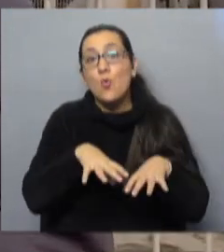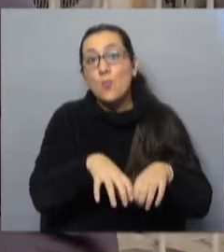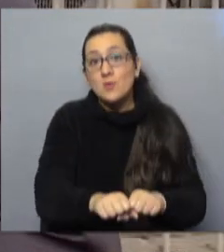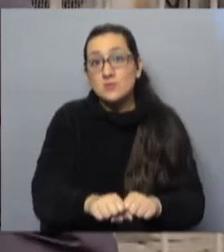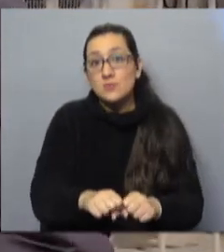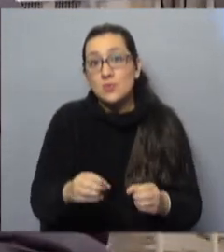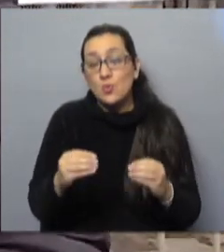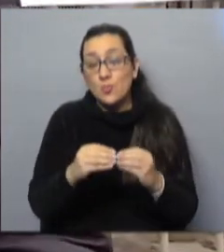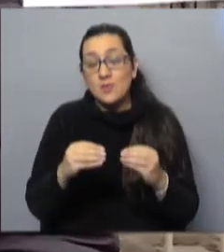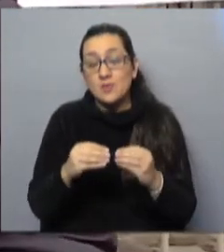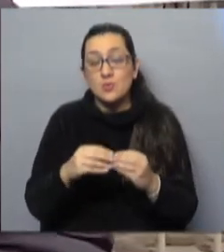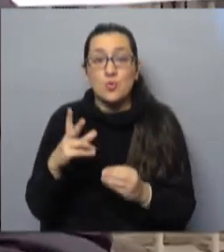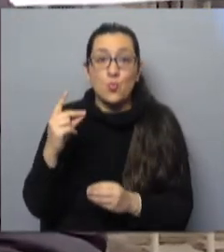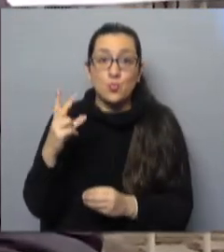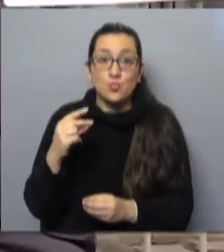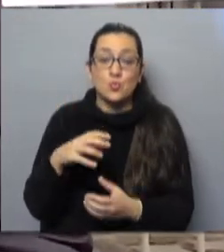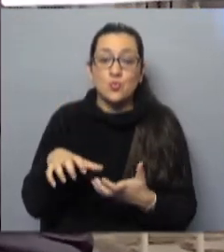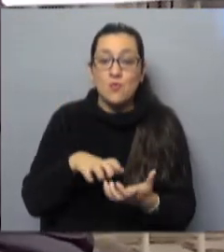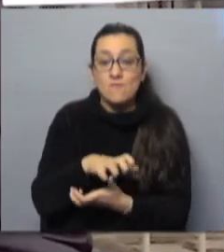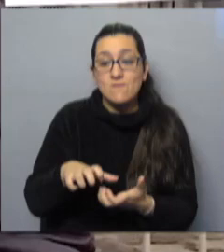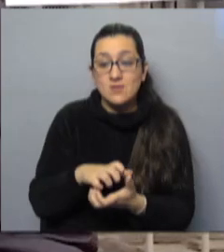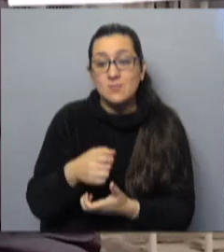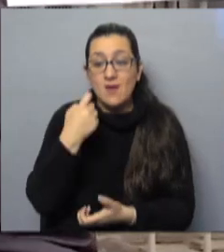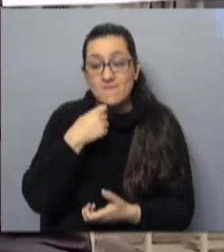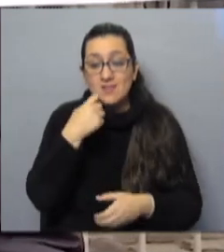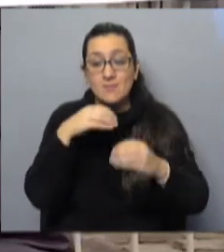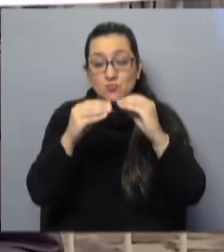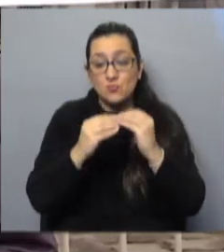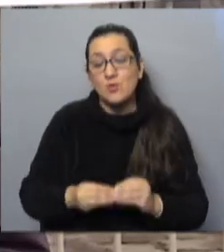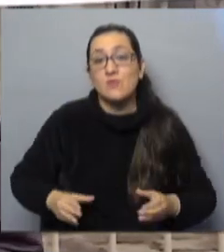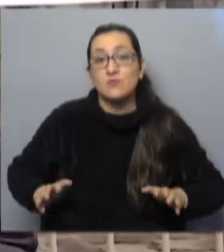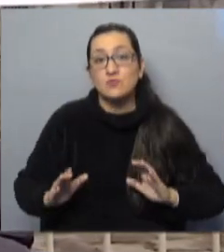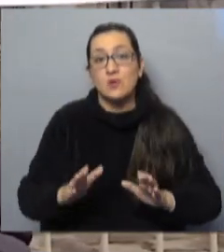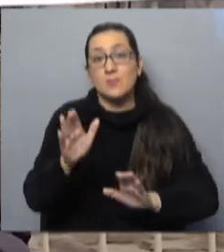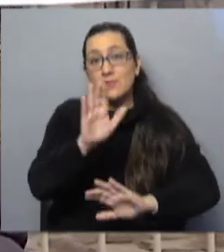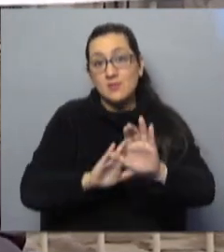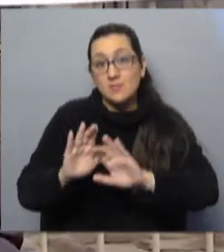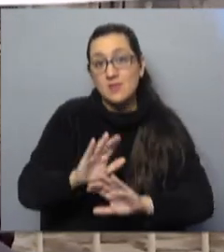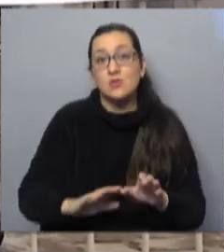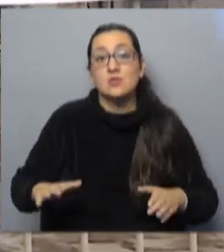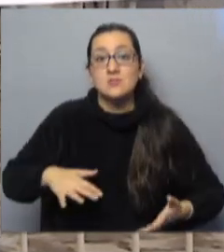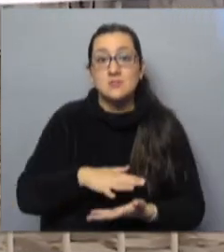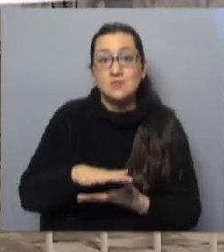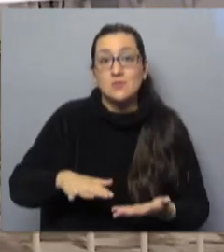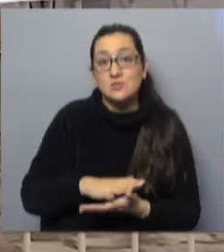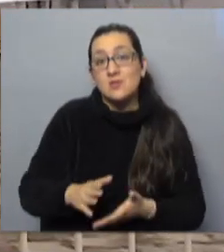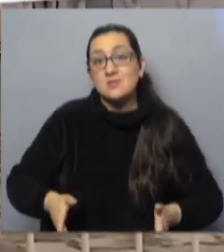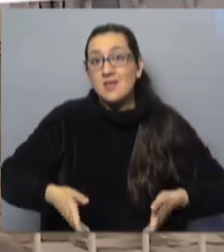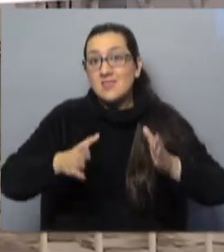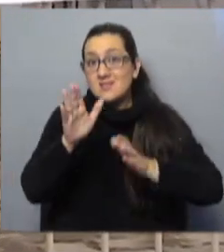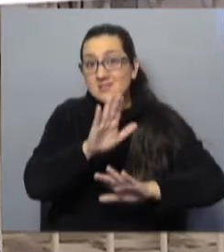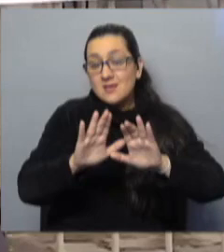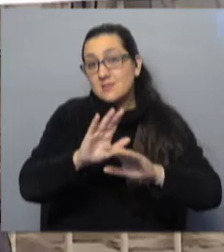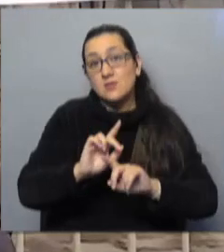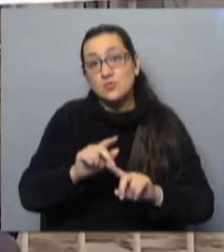este un conflicto en torno a las carencias presupuestales funcionarios de mantenimiento situaciones de divisas que no han sido resueltas